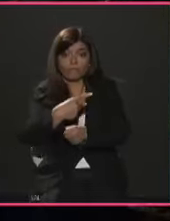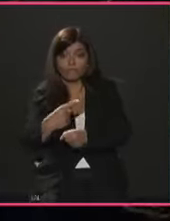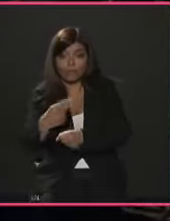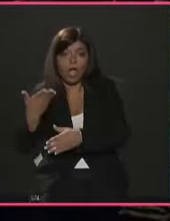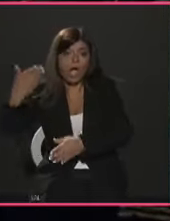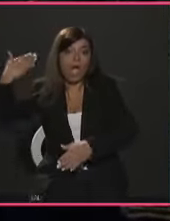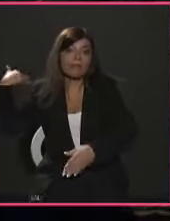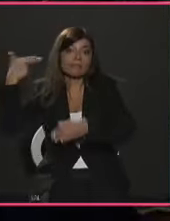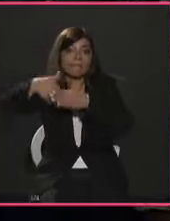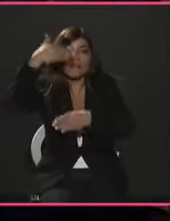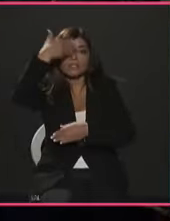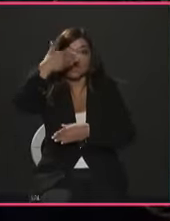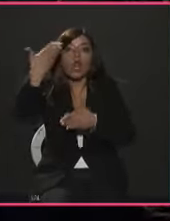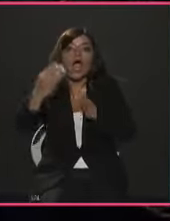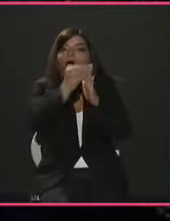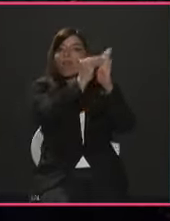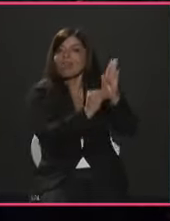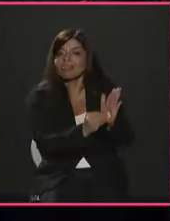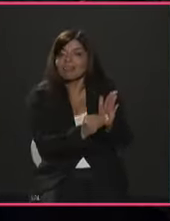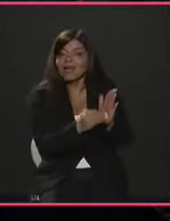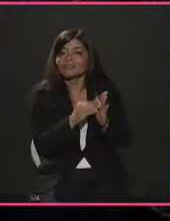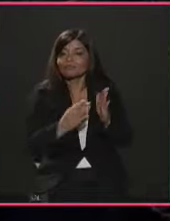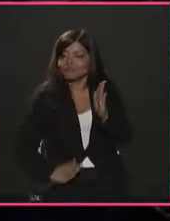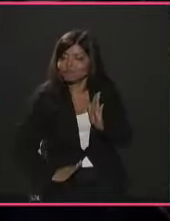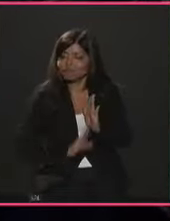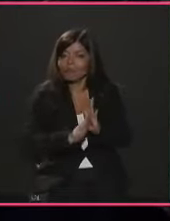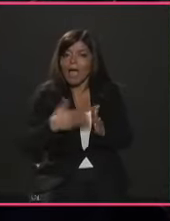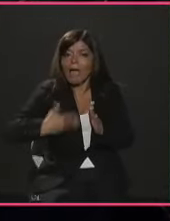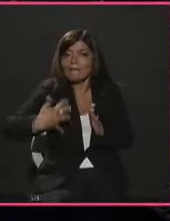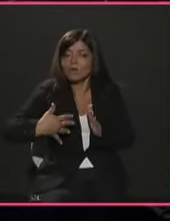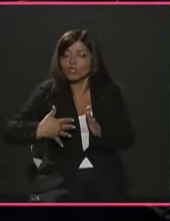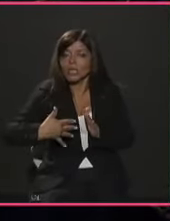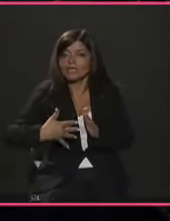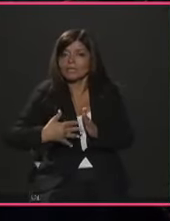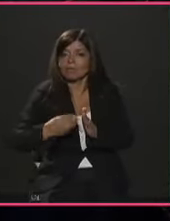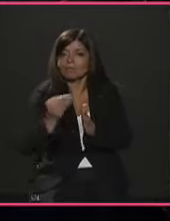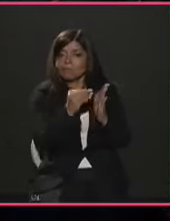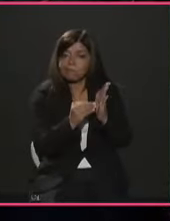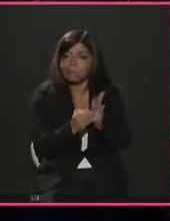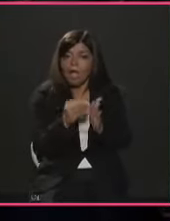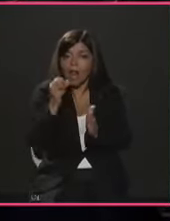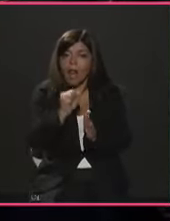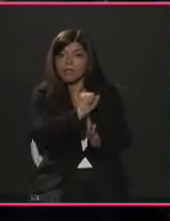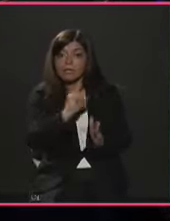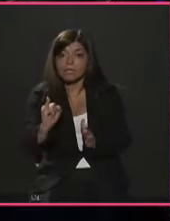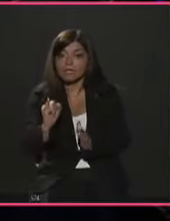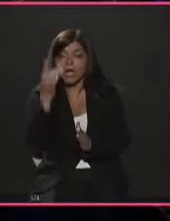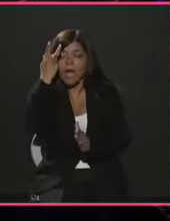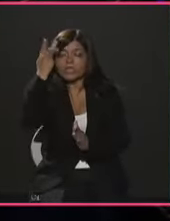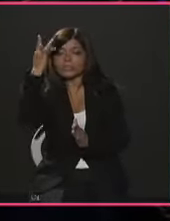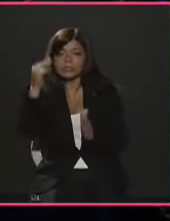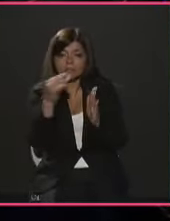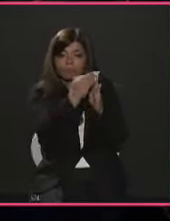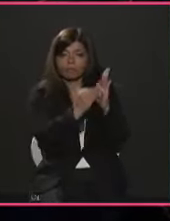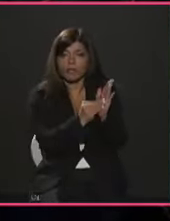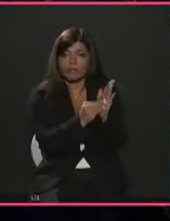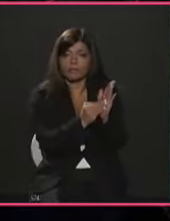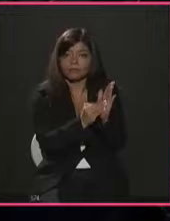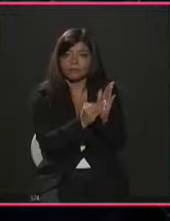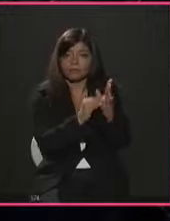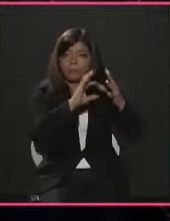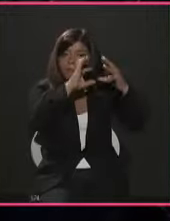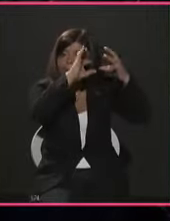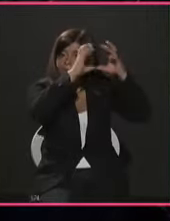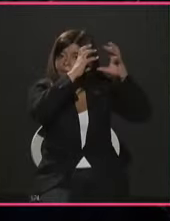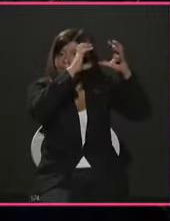el pasado lo fue el petróleo son los datos los datos son los que alimentan los algoritmos la Inteligencia artificial y hoy día la disputa es tu cerebro